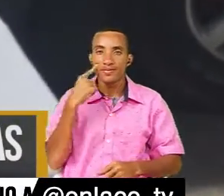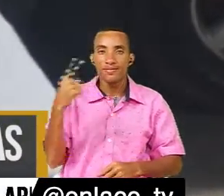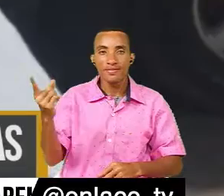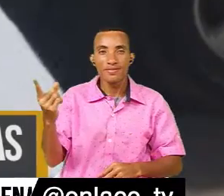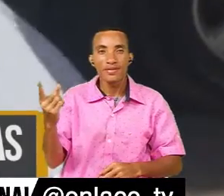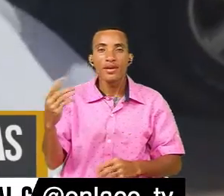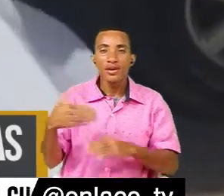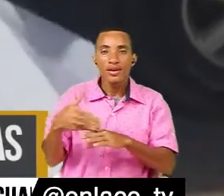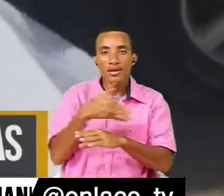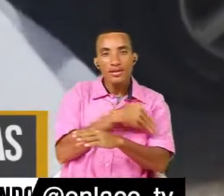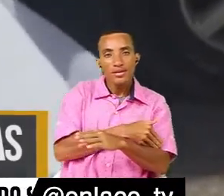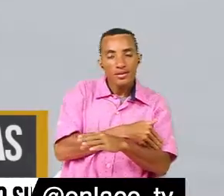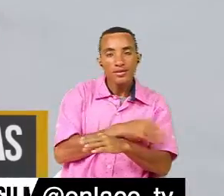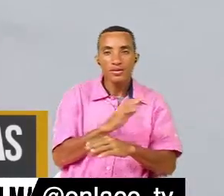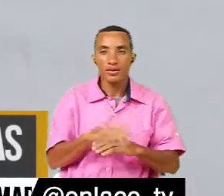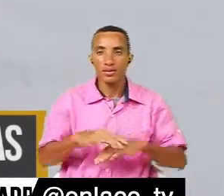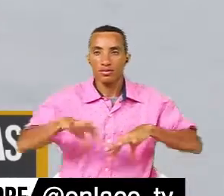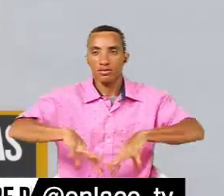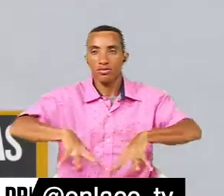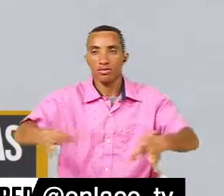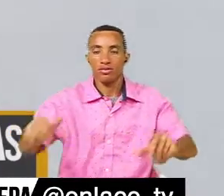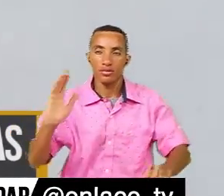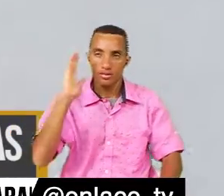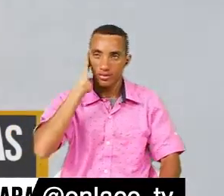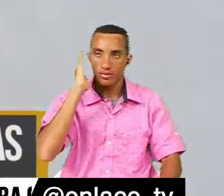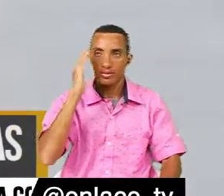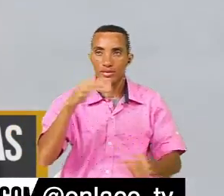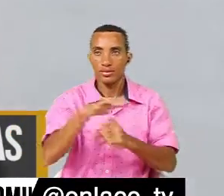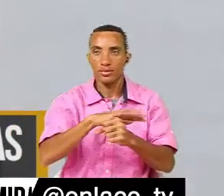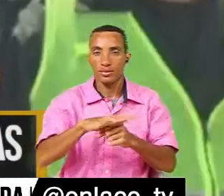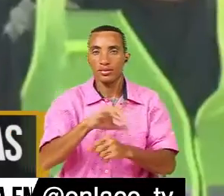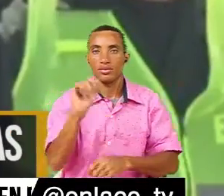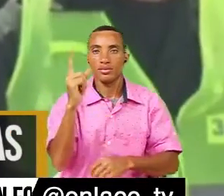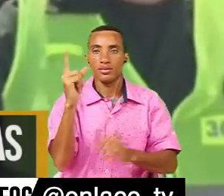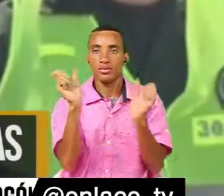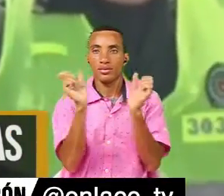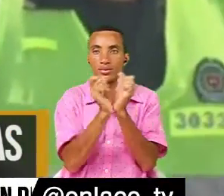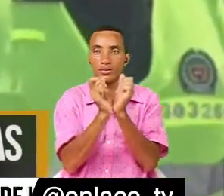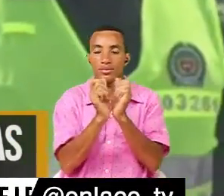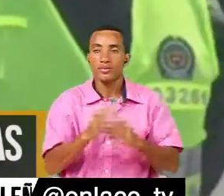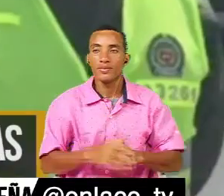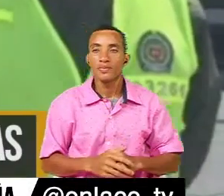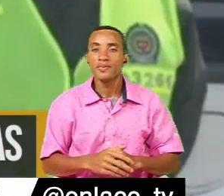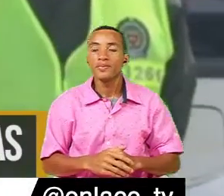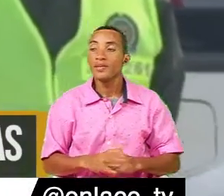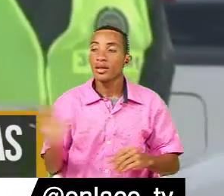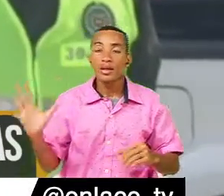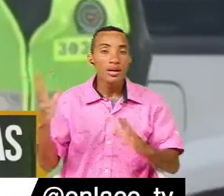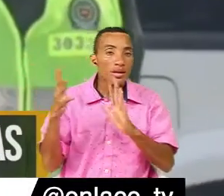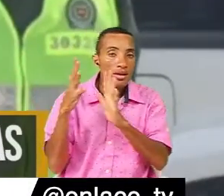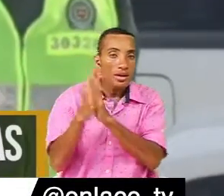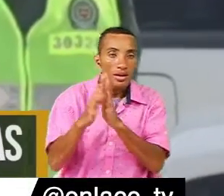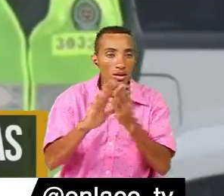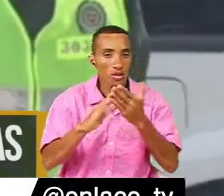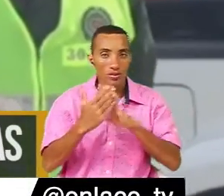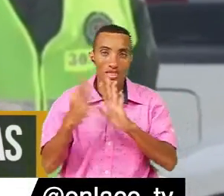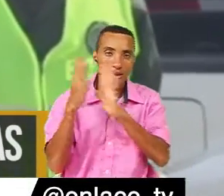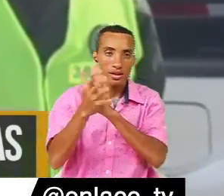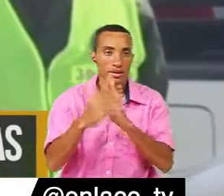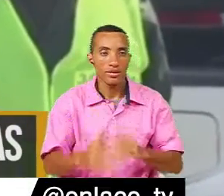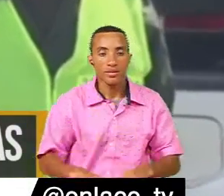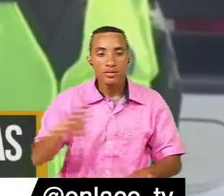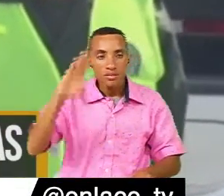momentos antes había cometido el hurto de un celular en el barrio Primero de Mayo. Gracias al llamado de la comunidad y a la rápida reacción de la policía,